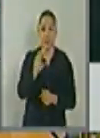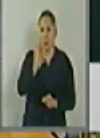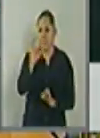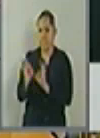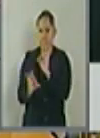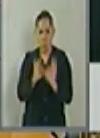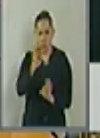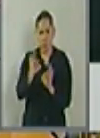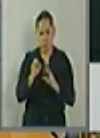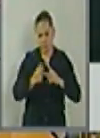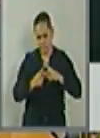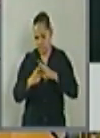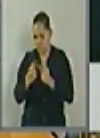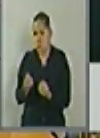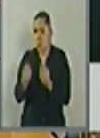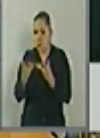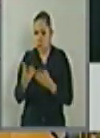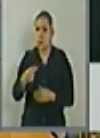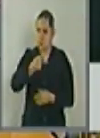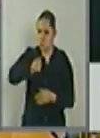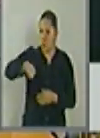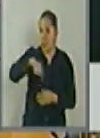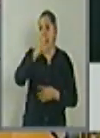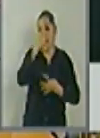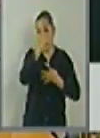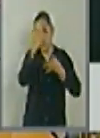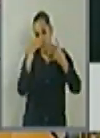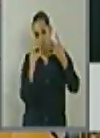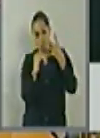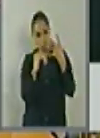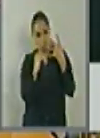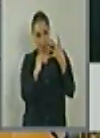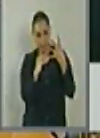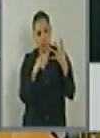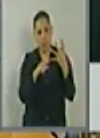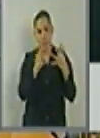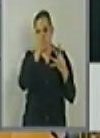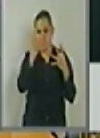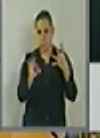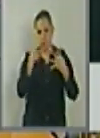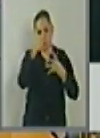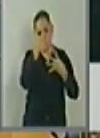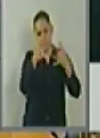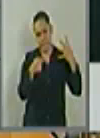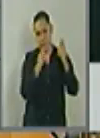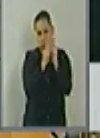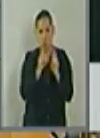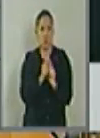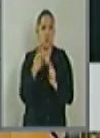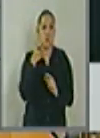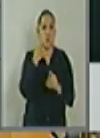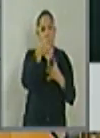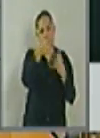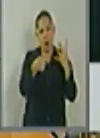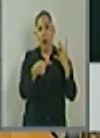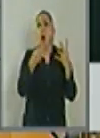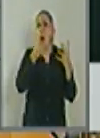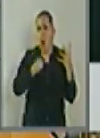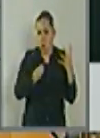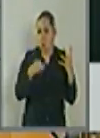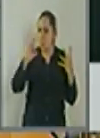nos mantenemos siendo el cuarto partido con peso electoral, aún con un porcentaje que ha